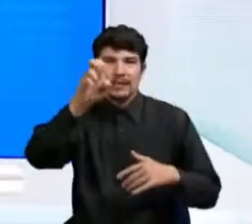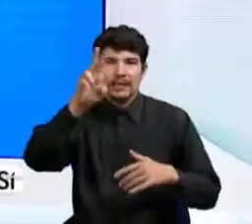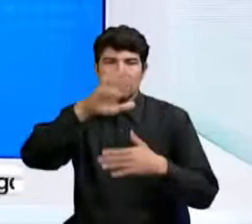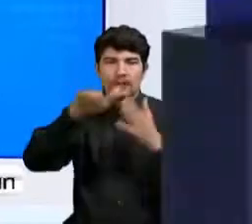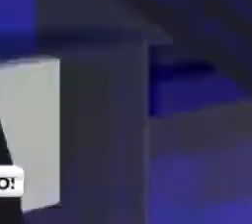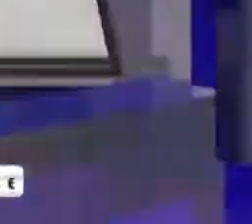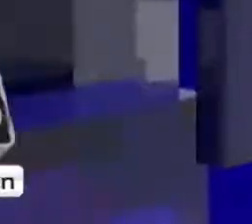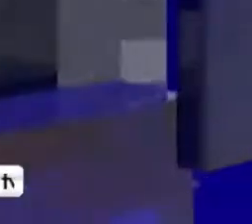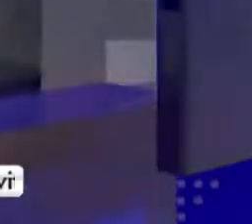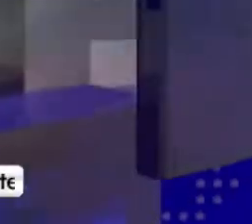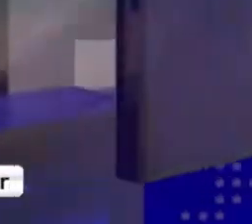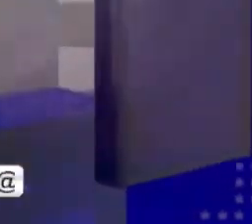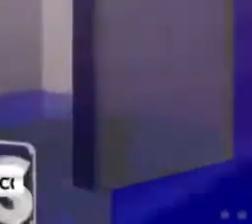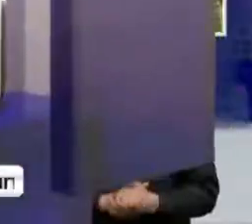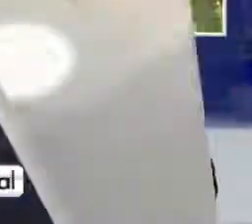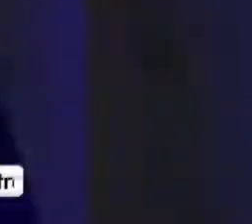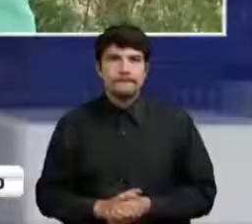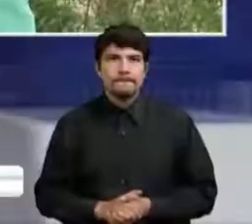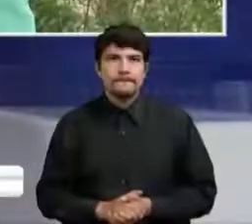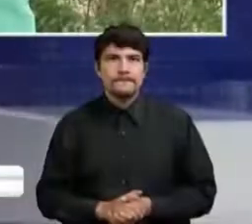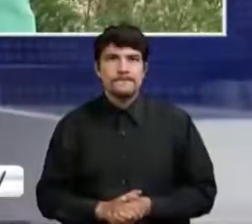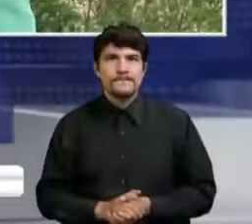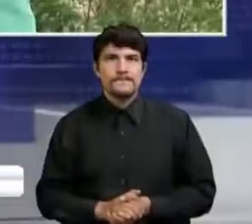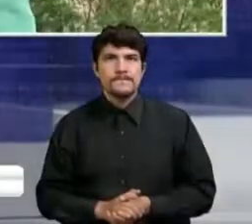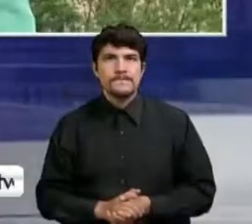Buenas tardes.